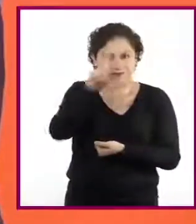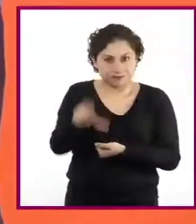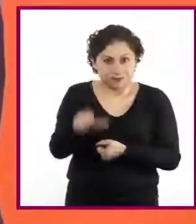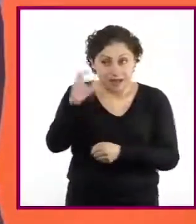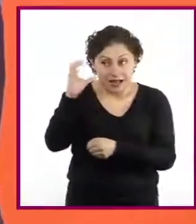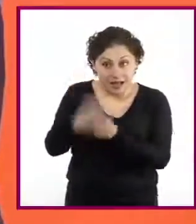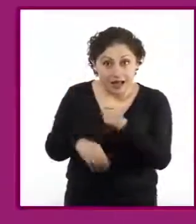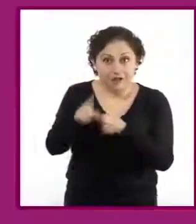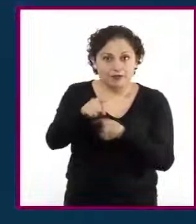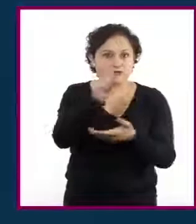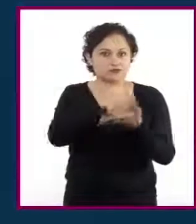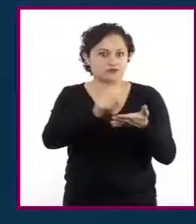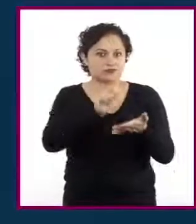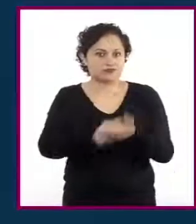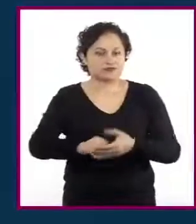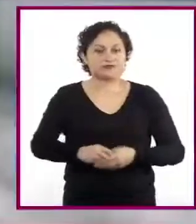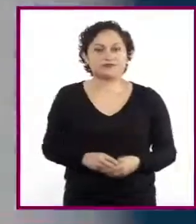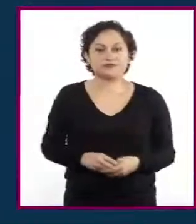nota.